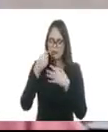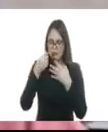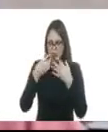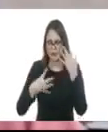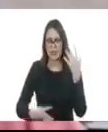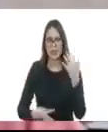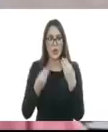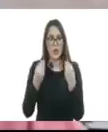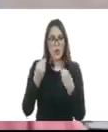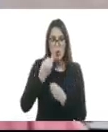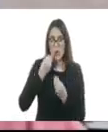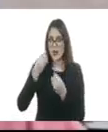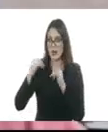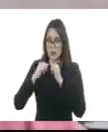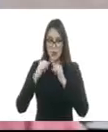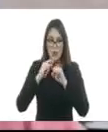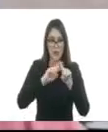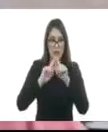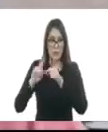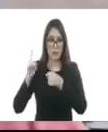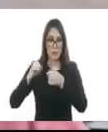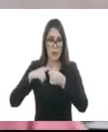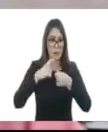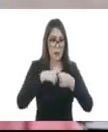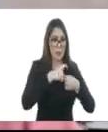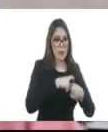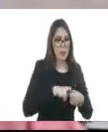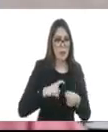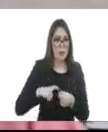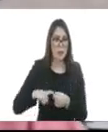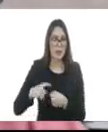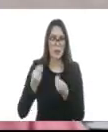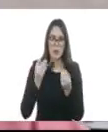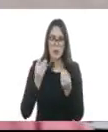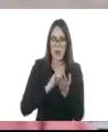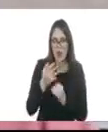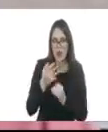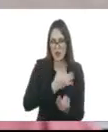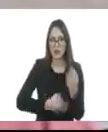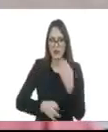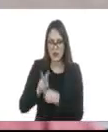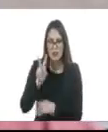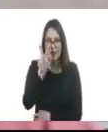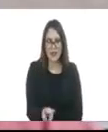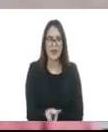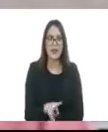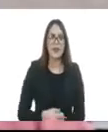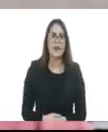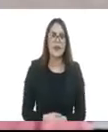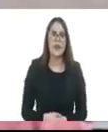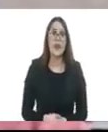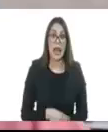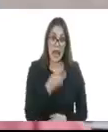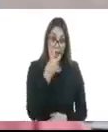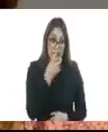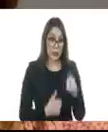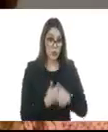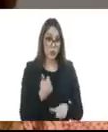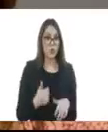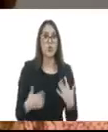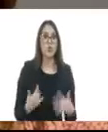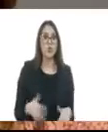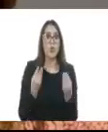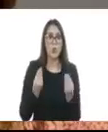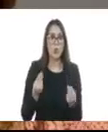estas instituciones que se han sumado. Y hay que decir que fue un concurso con una amplia